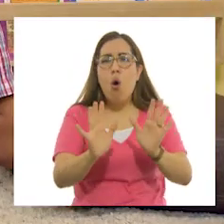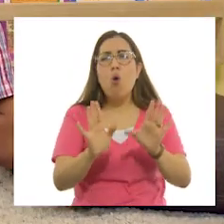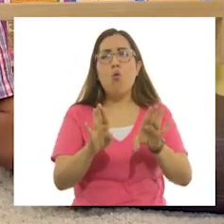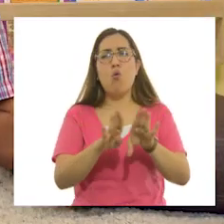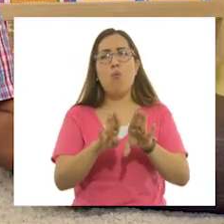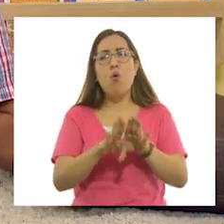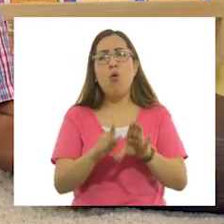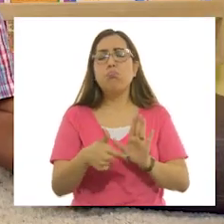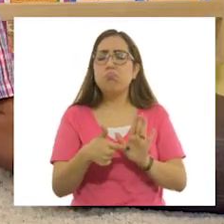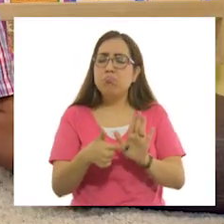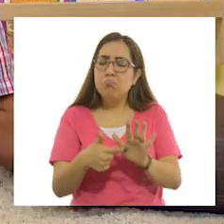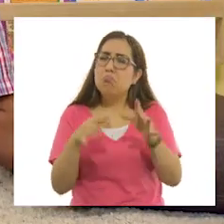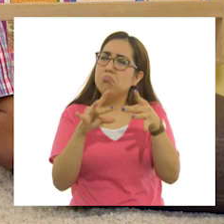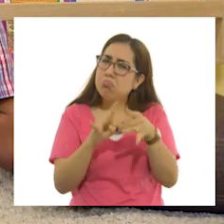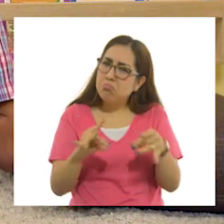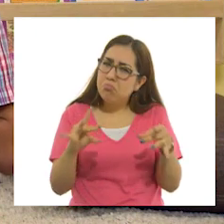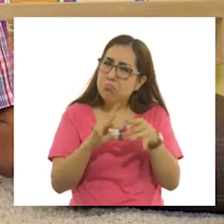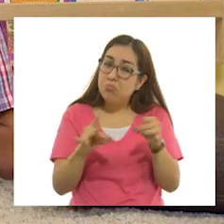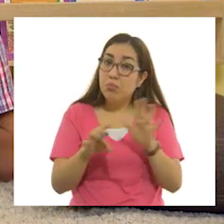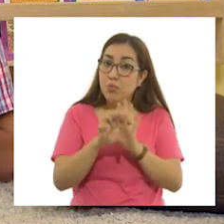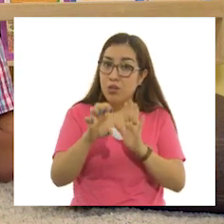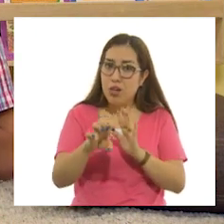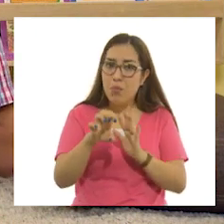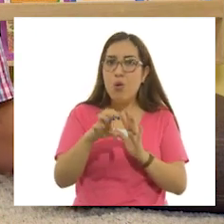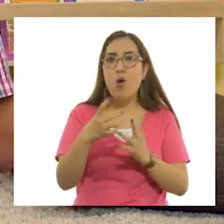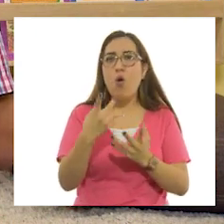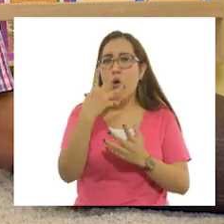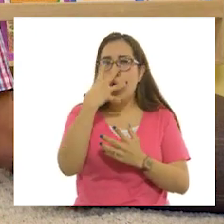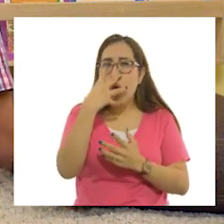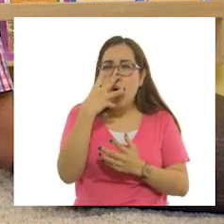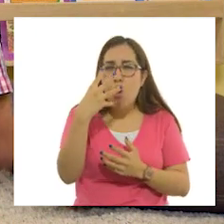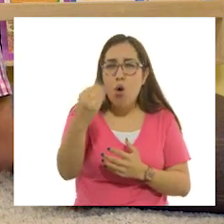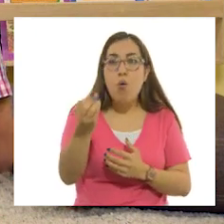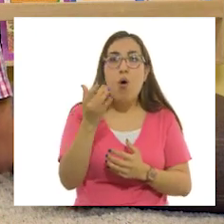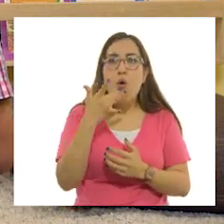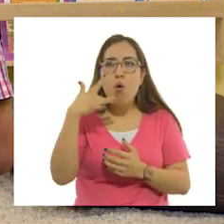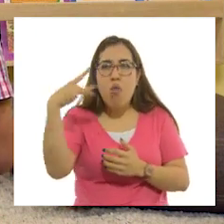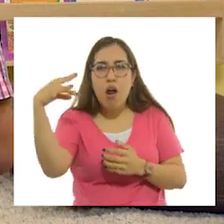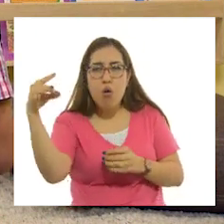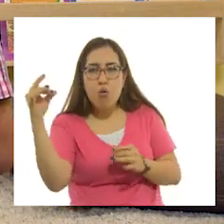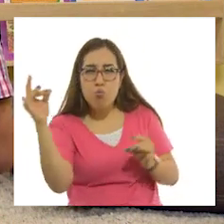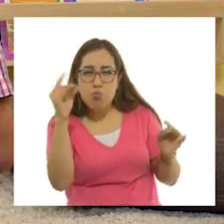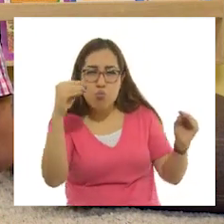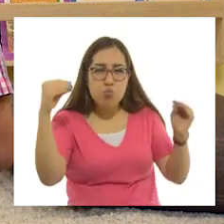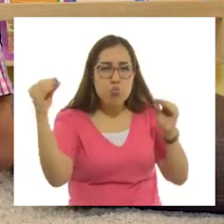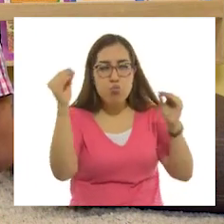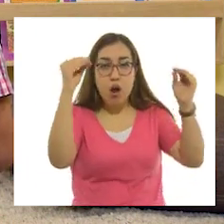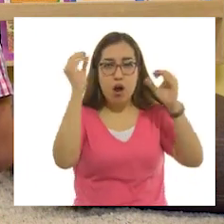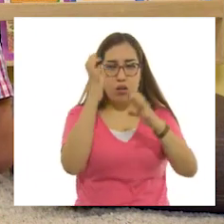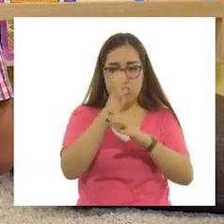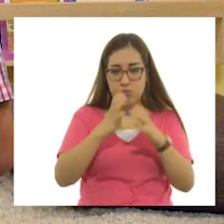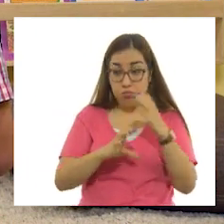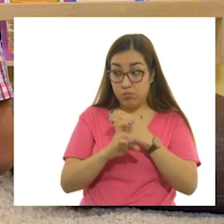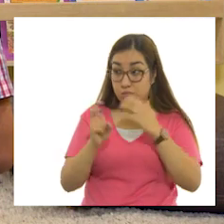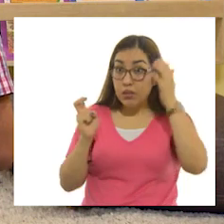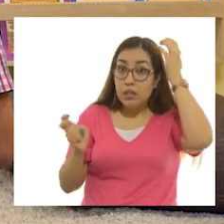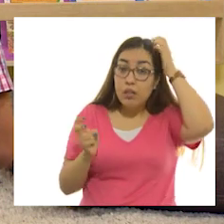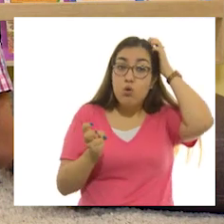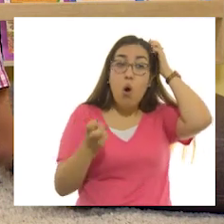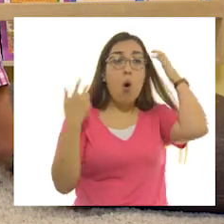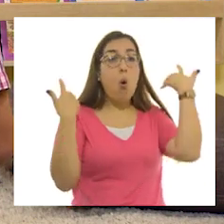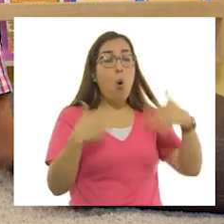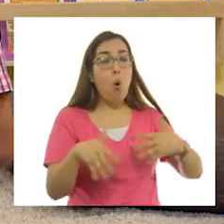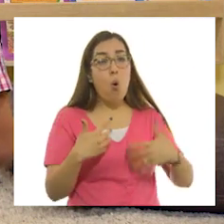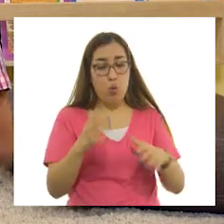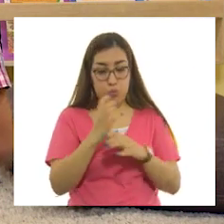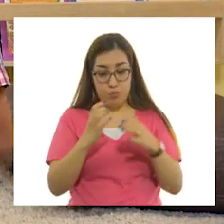el lobo o el dragón de un cuento de miedo se convierten en una representación de eso que en su interior les atemoriza y